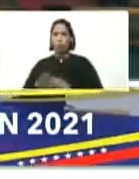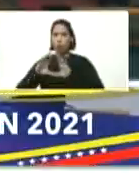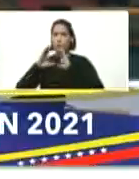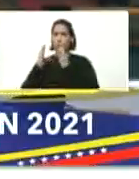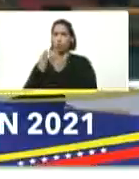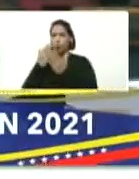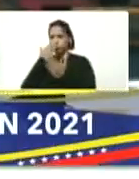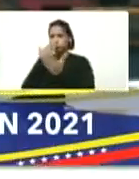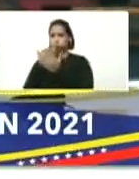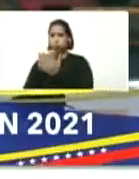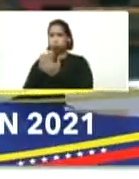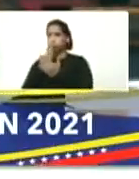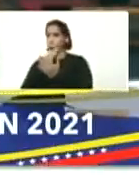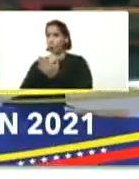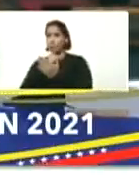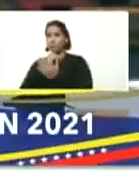delante,